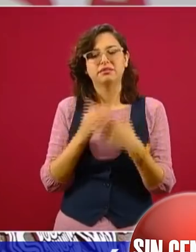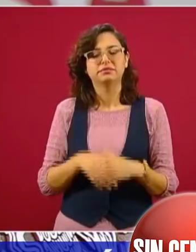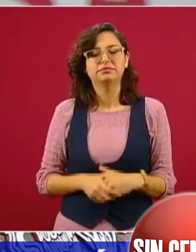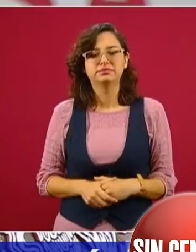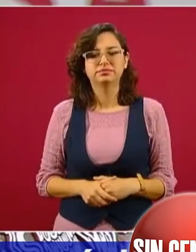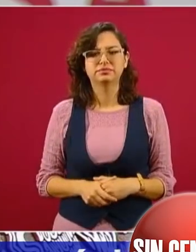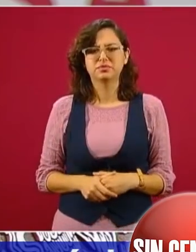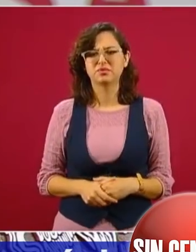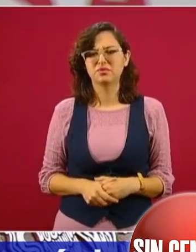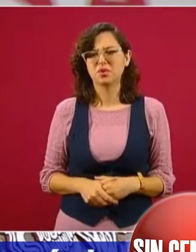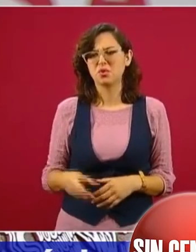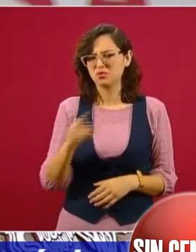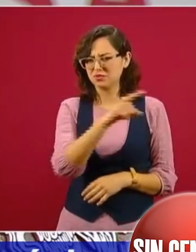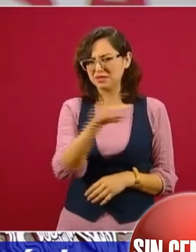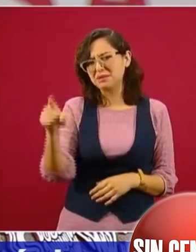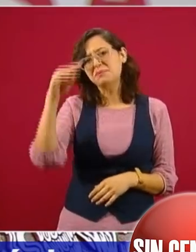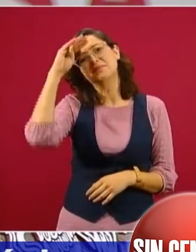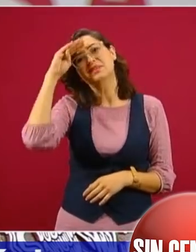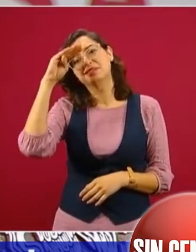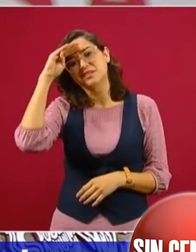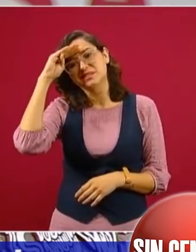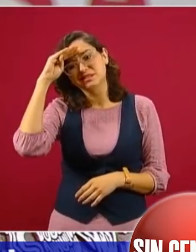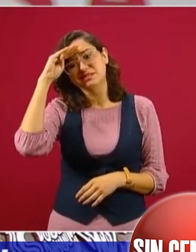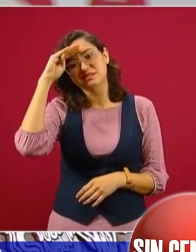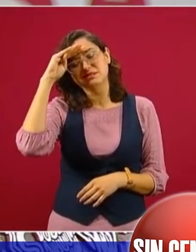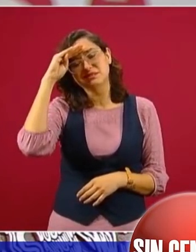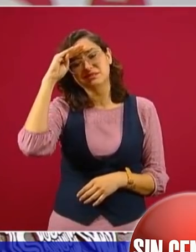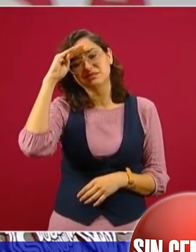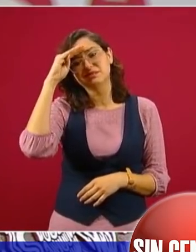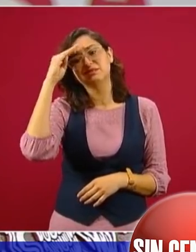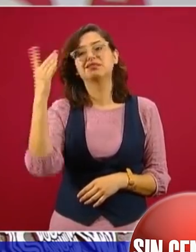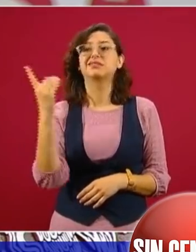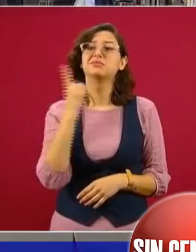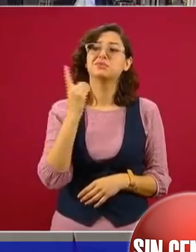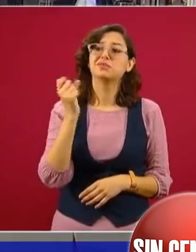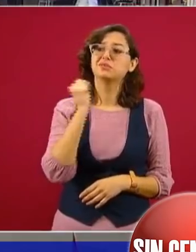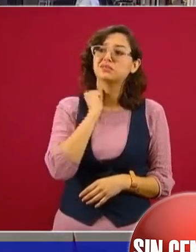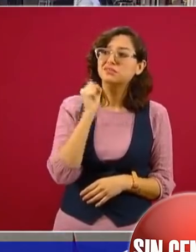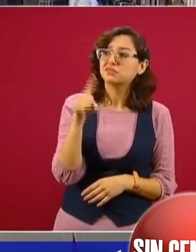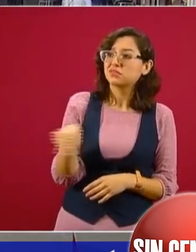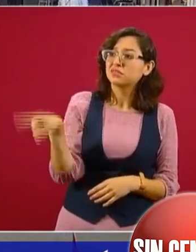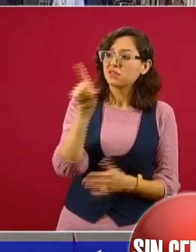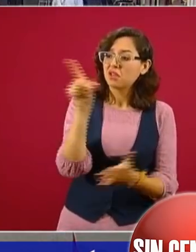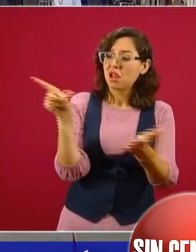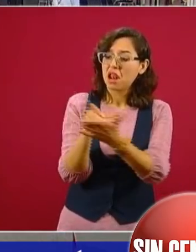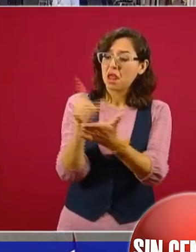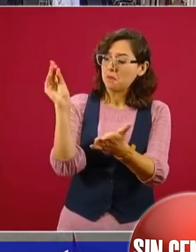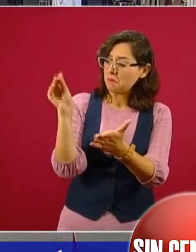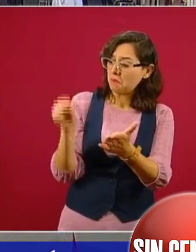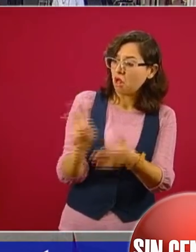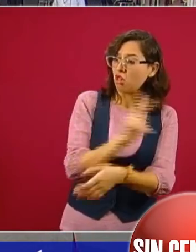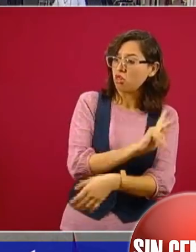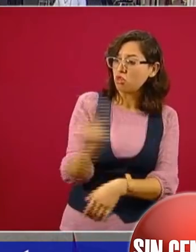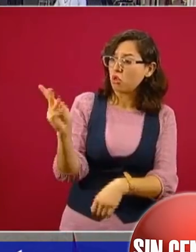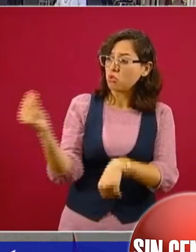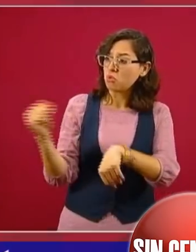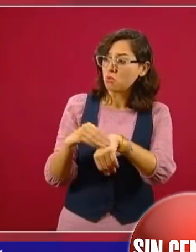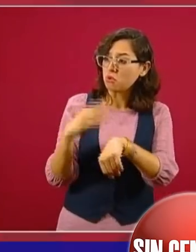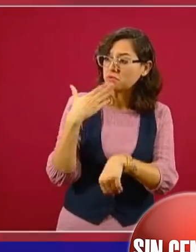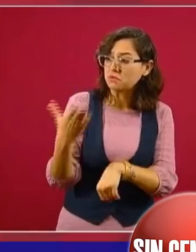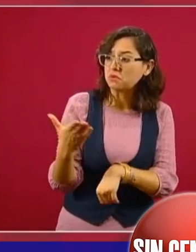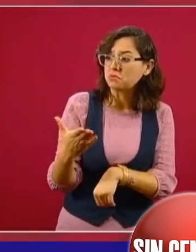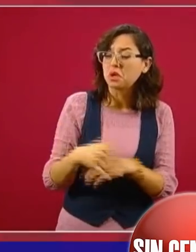¿O ustedes creen que todos los legisladores se portan bien? Yo diría la mayoría